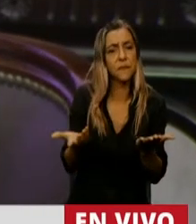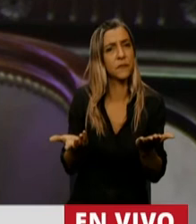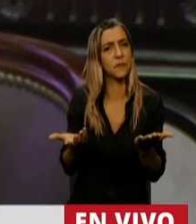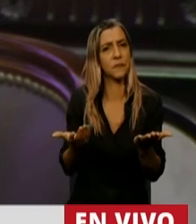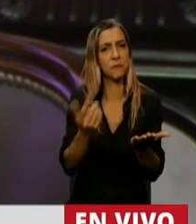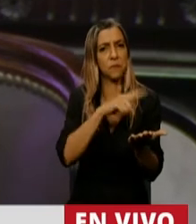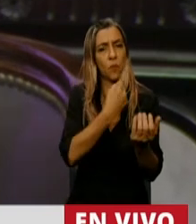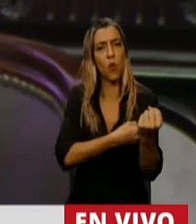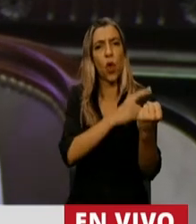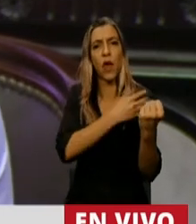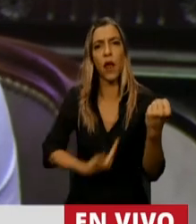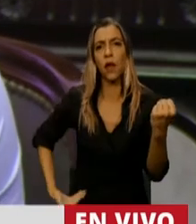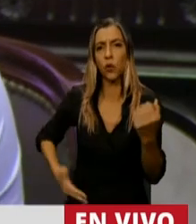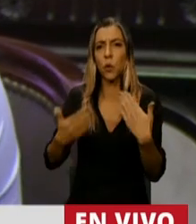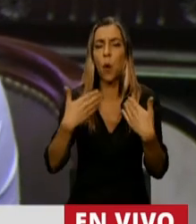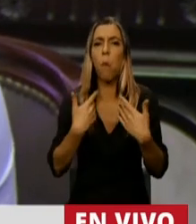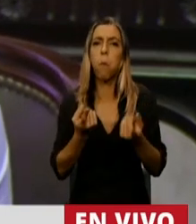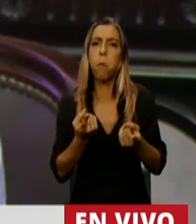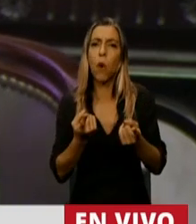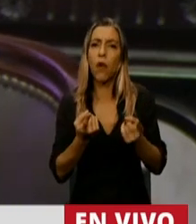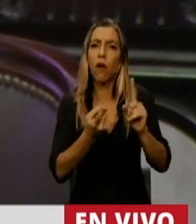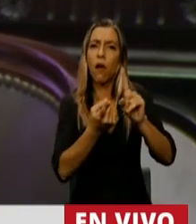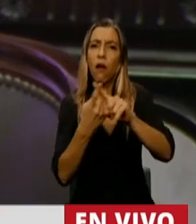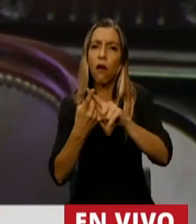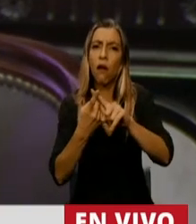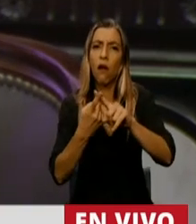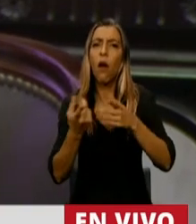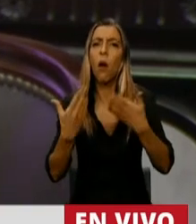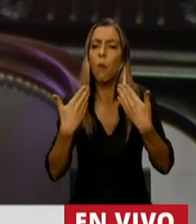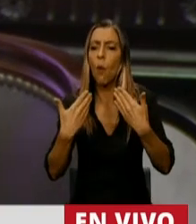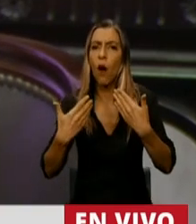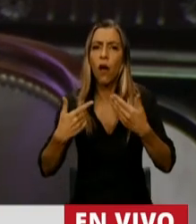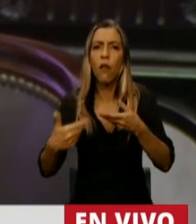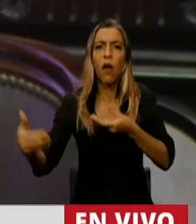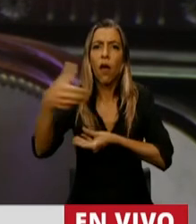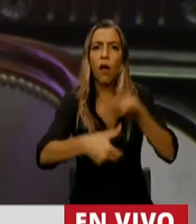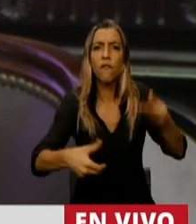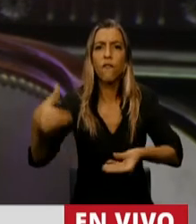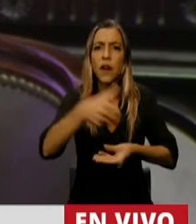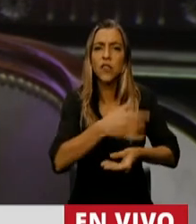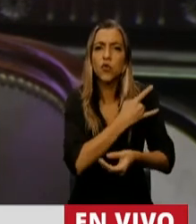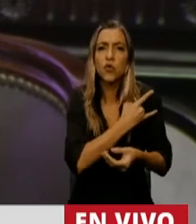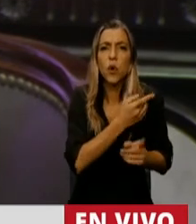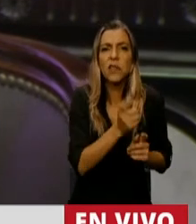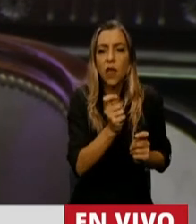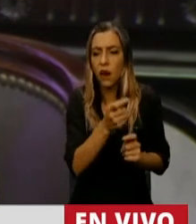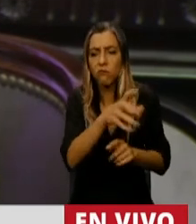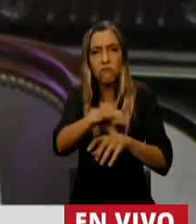empresas o fondos fiduciarios con participación estatal a las universidades nacionales. Algo que está